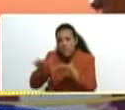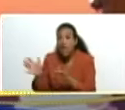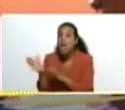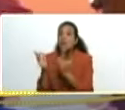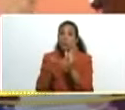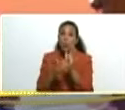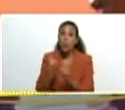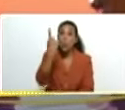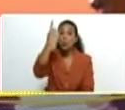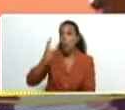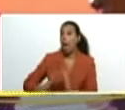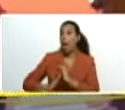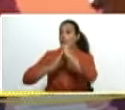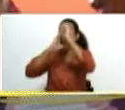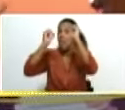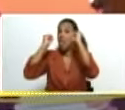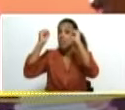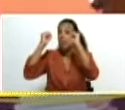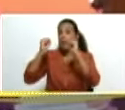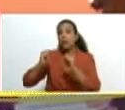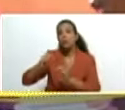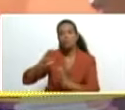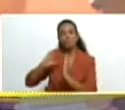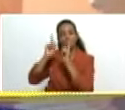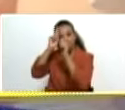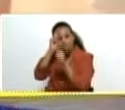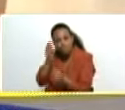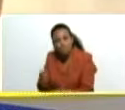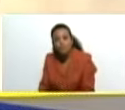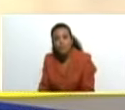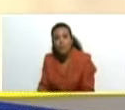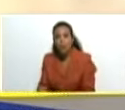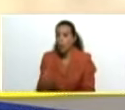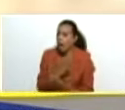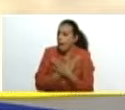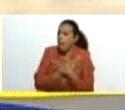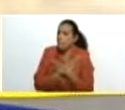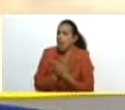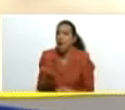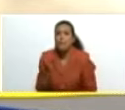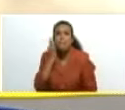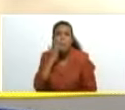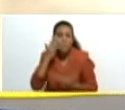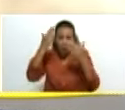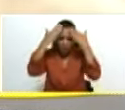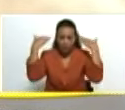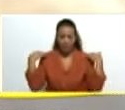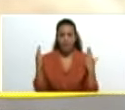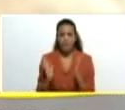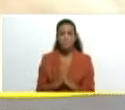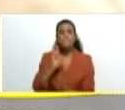Jesús uno de los grandes profetas y lo veneran, y veneran y aman a la Madre María.